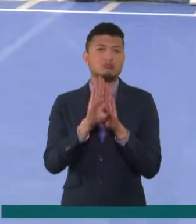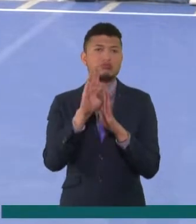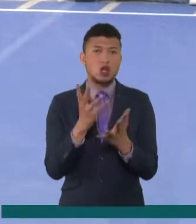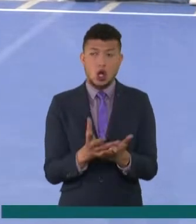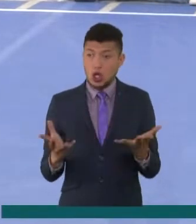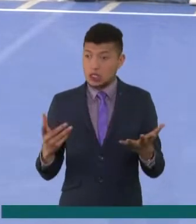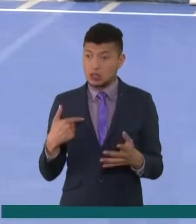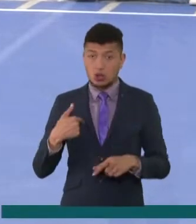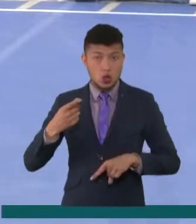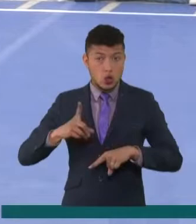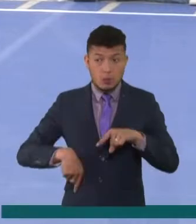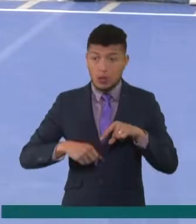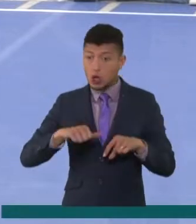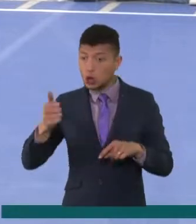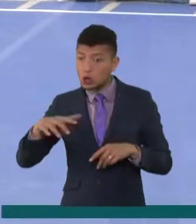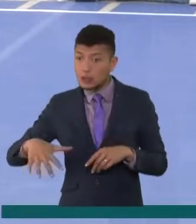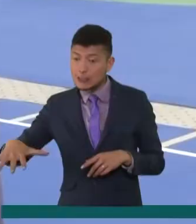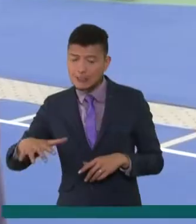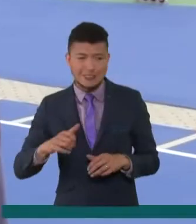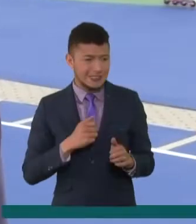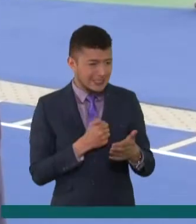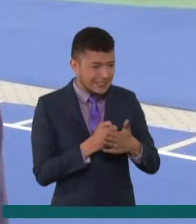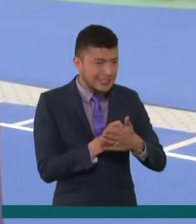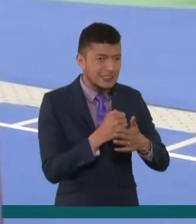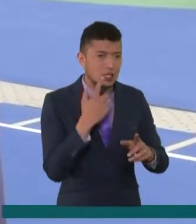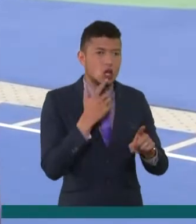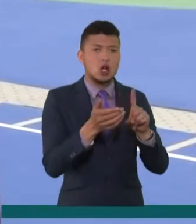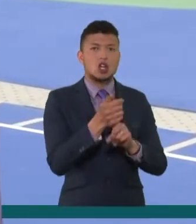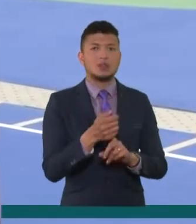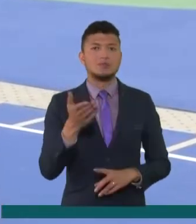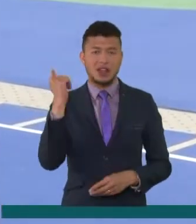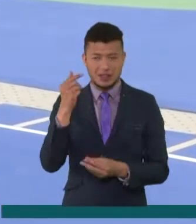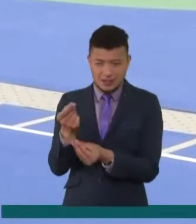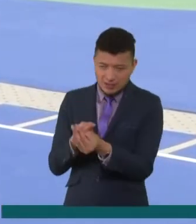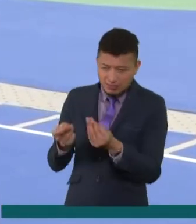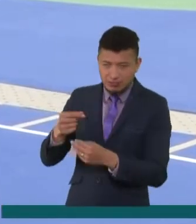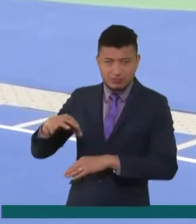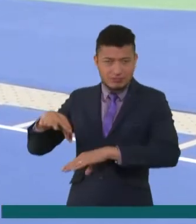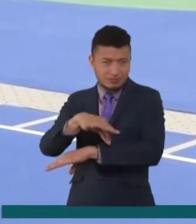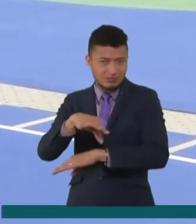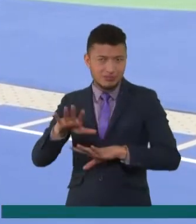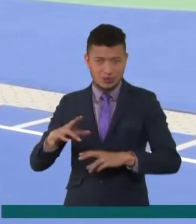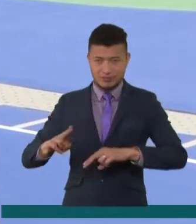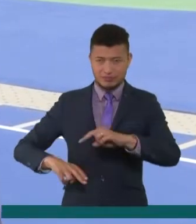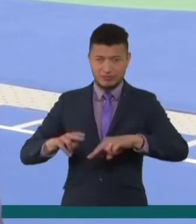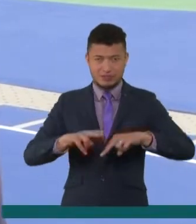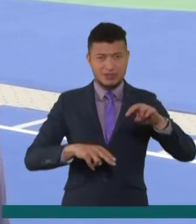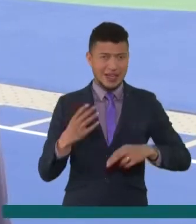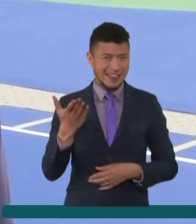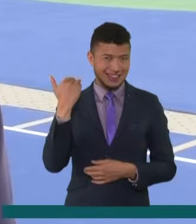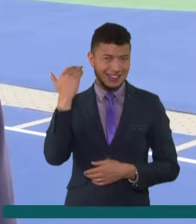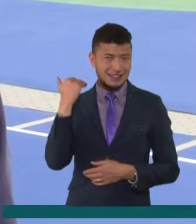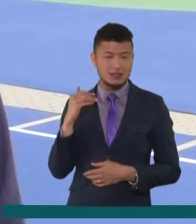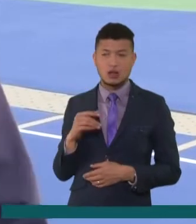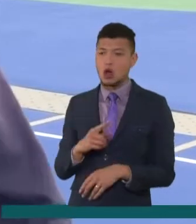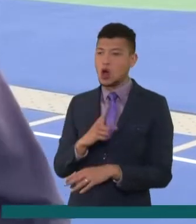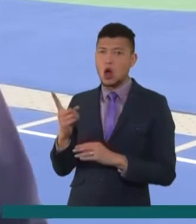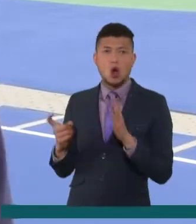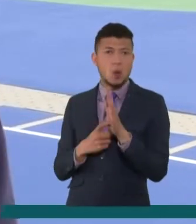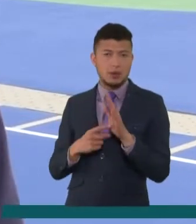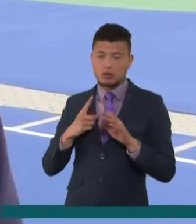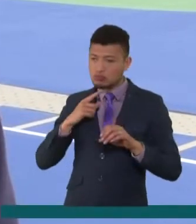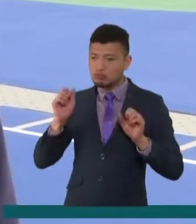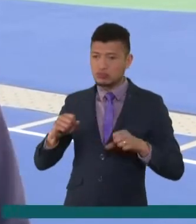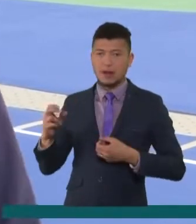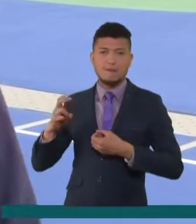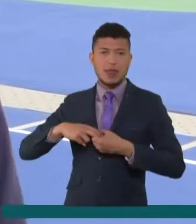sacar cosas que no he podido sacar en otros lugares los estudios de diseños que realizaron antes de la construcción de la obra todos estaban